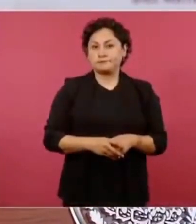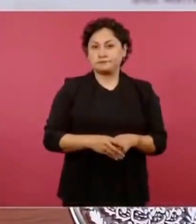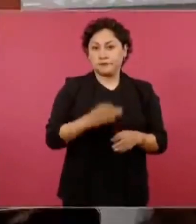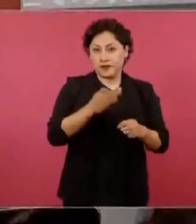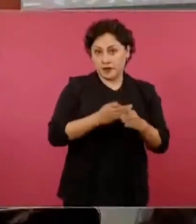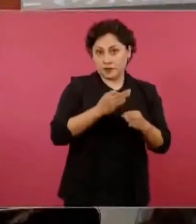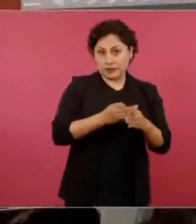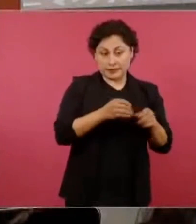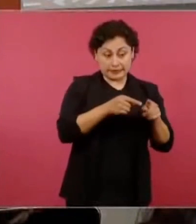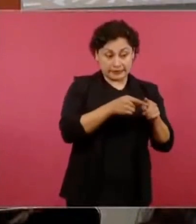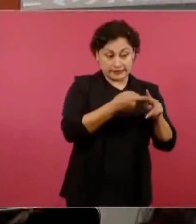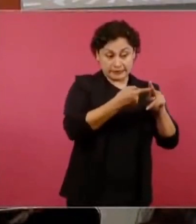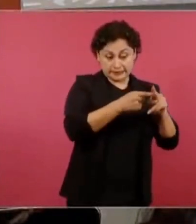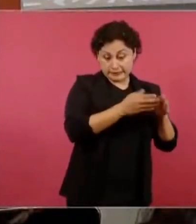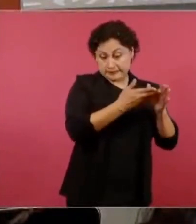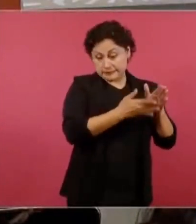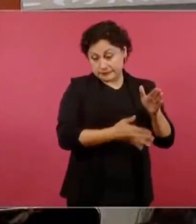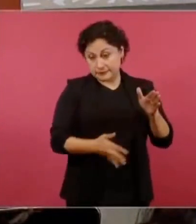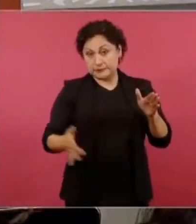la transformación,